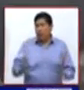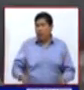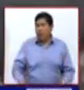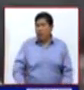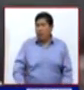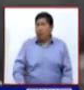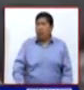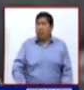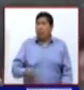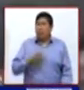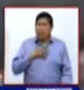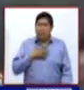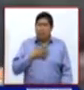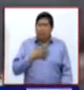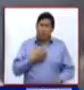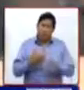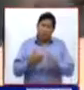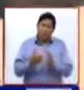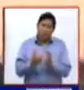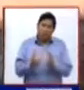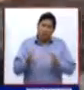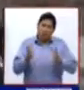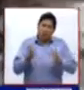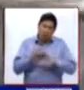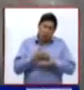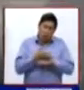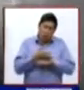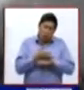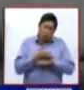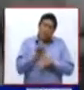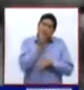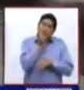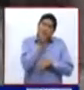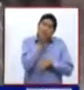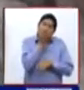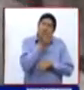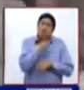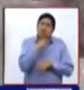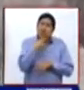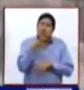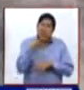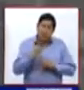Por esas leñitas me cociendo con palitos, con pajita me prendo.